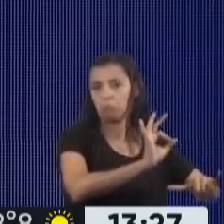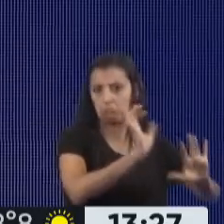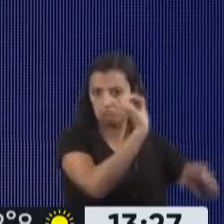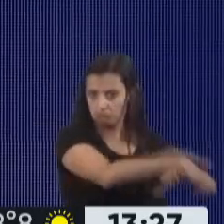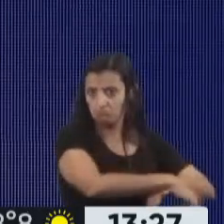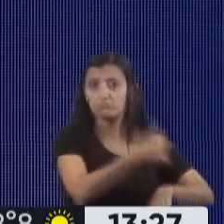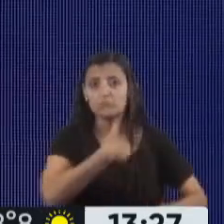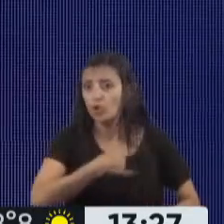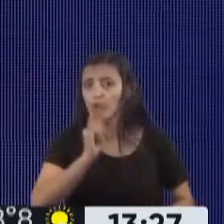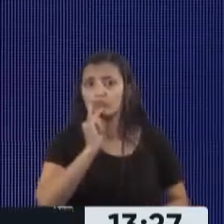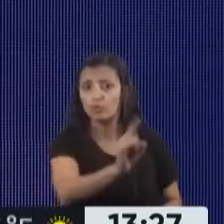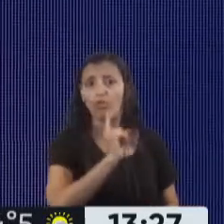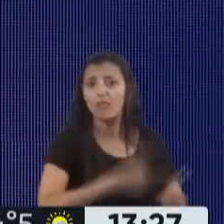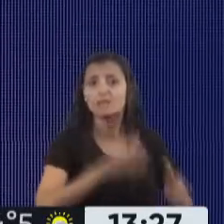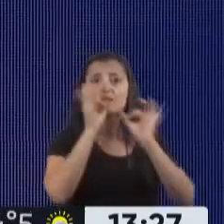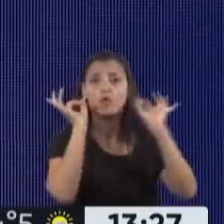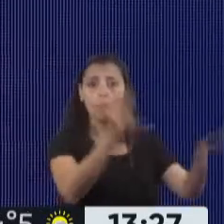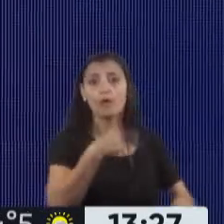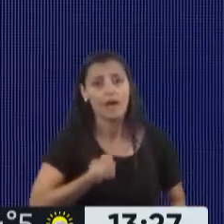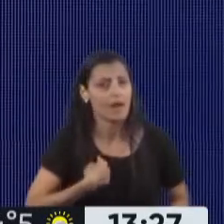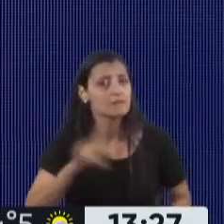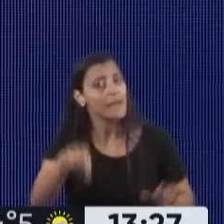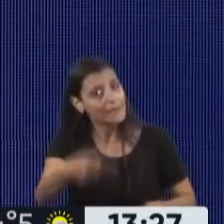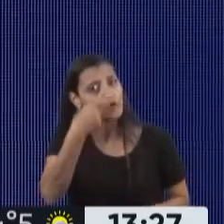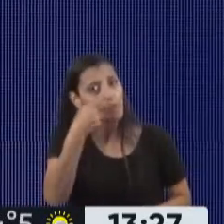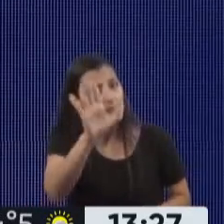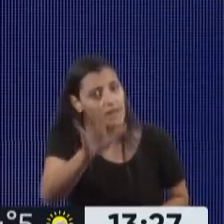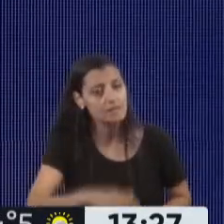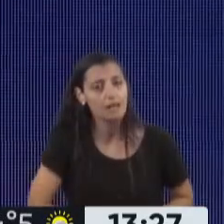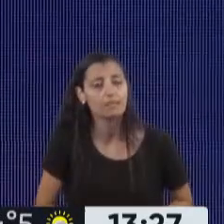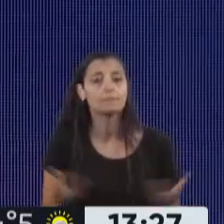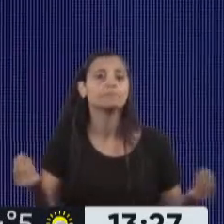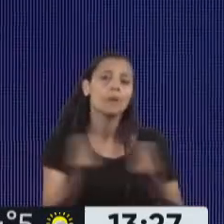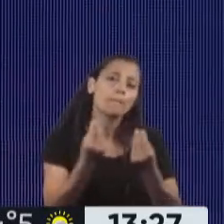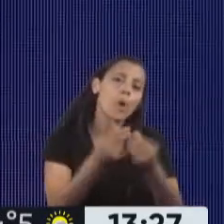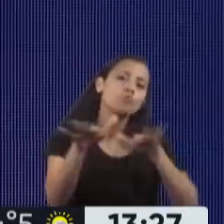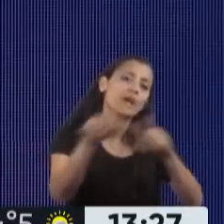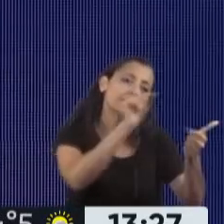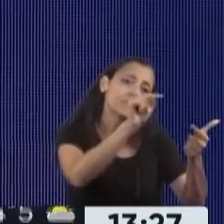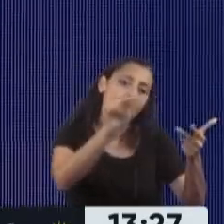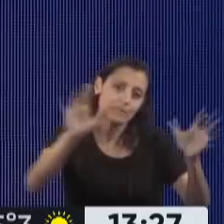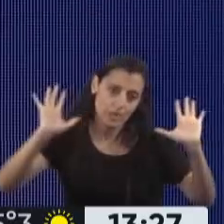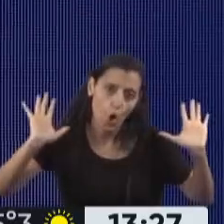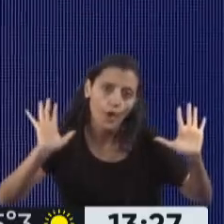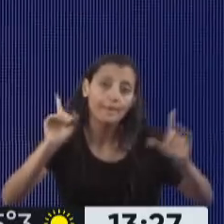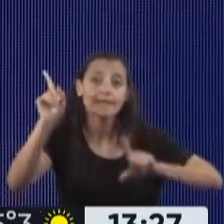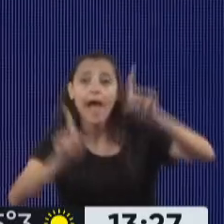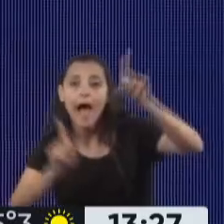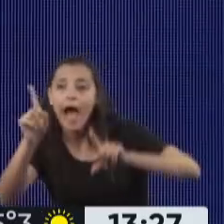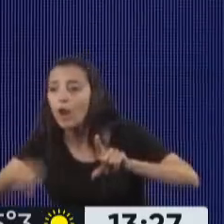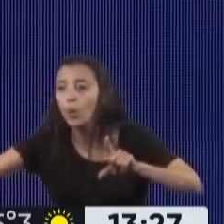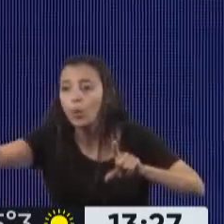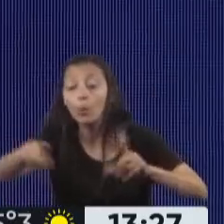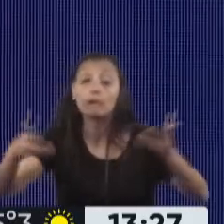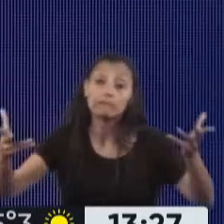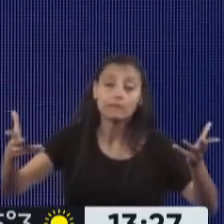Yo, don't pick the winners. Esto es muy interesante porque en muchas ocasiones algún que otro trasnochado